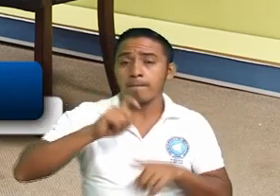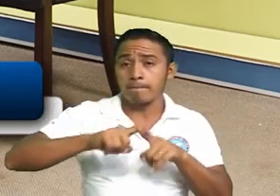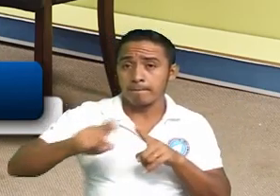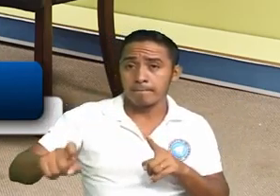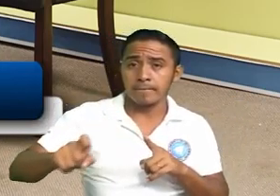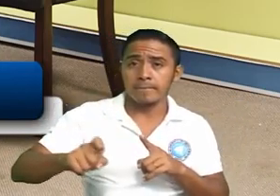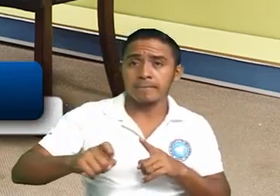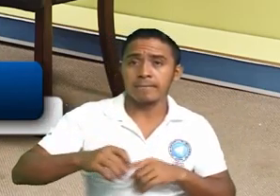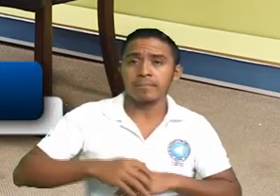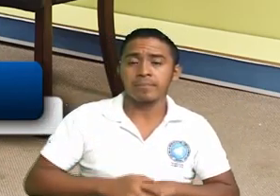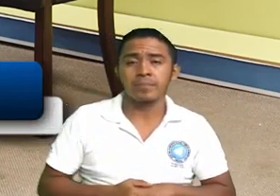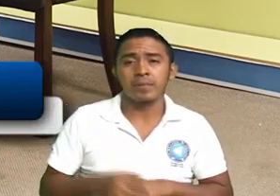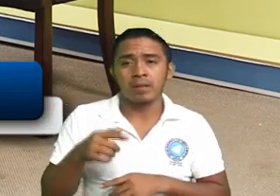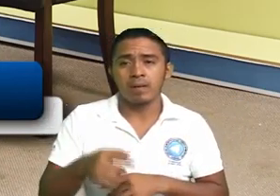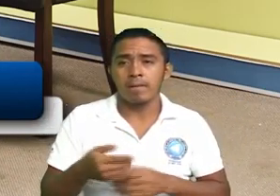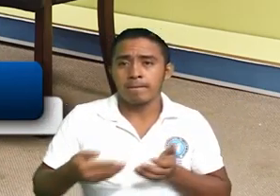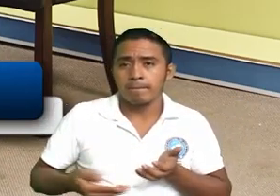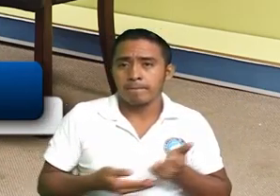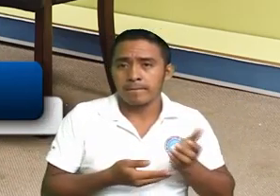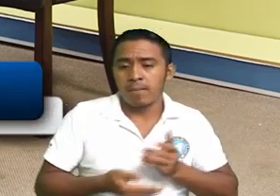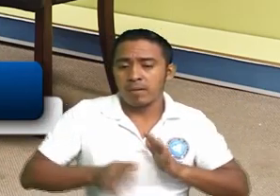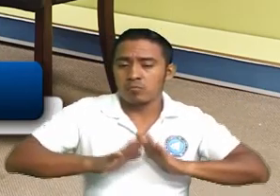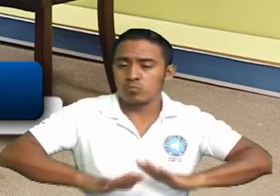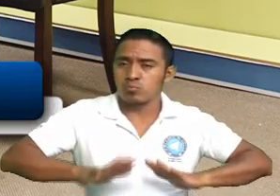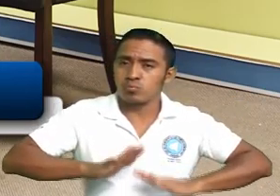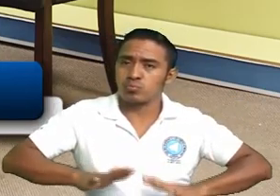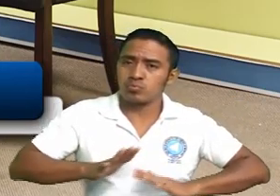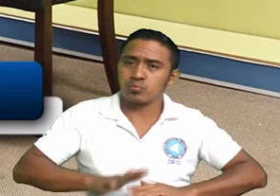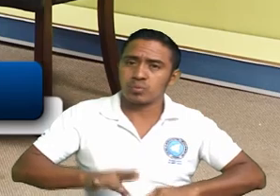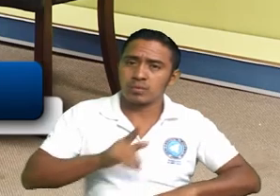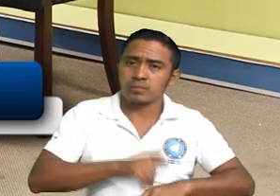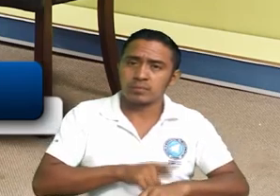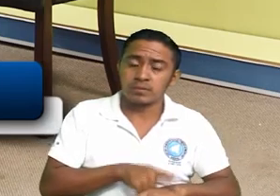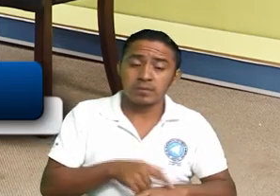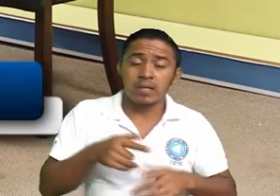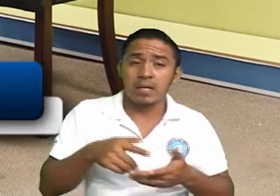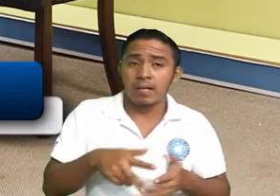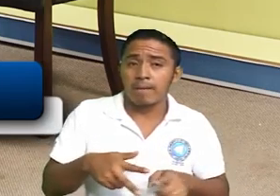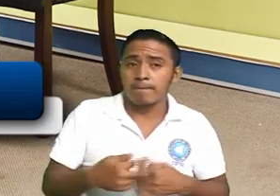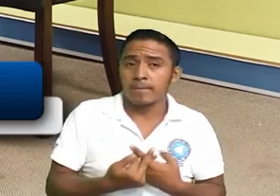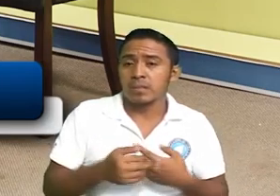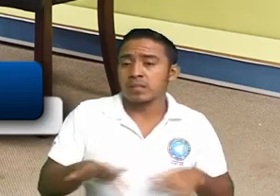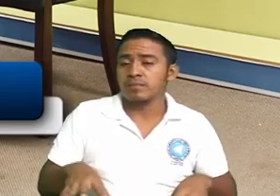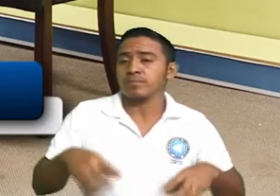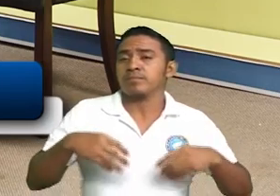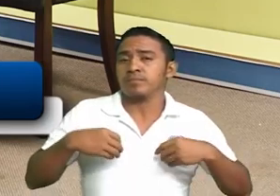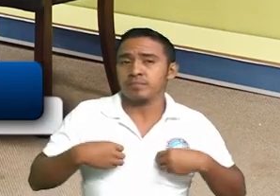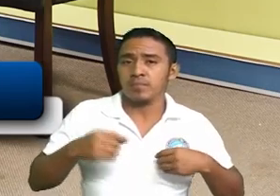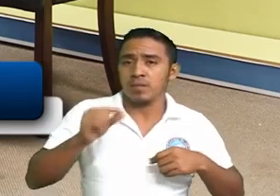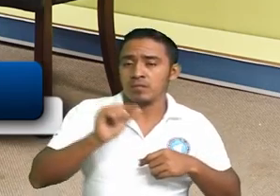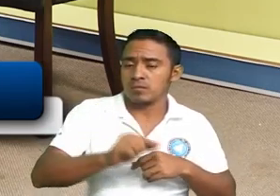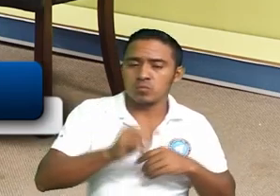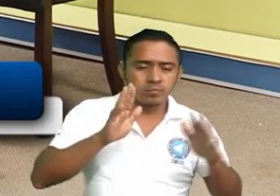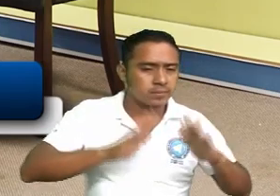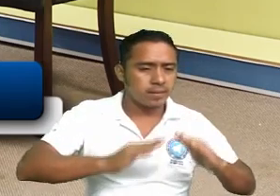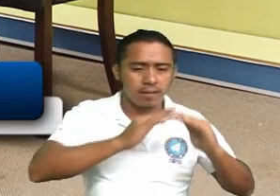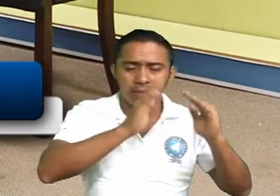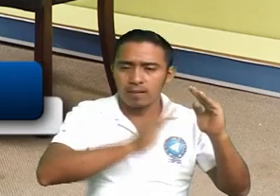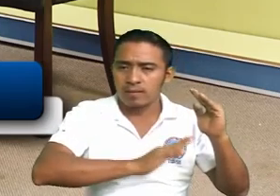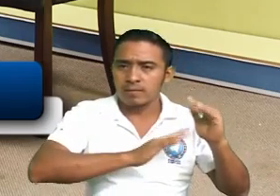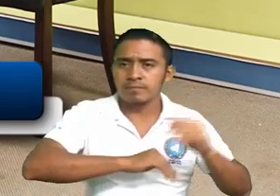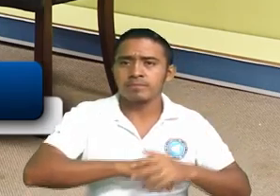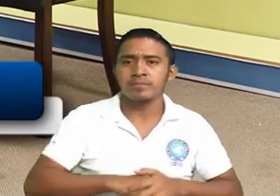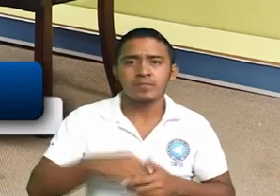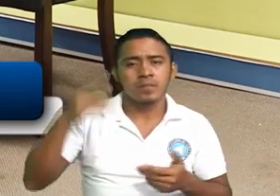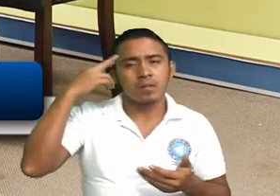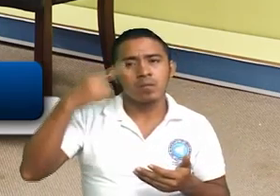al ambiente natural? Es decir, no debe estar encerrado todo el tiempo. No. Pero ¿es recomendable que salga de vez en